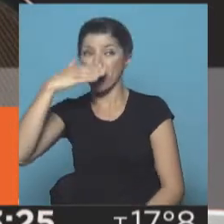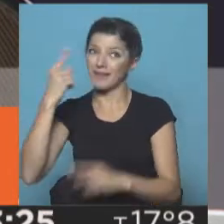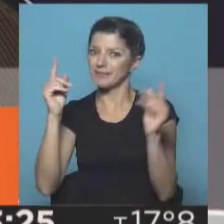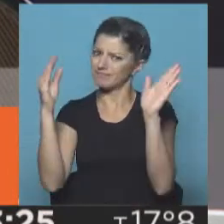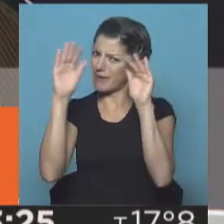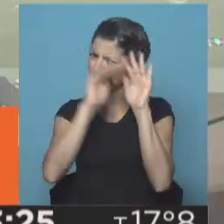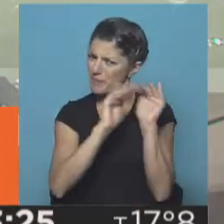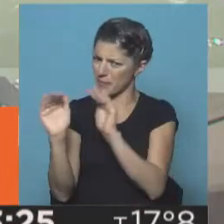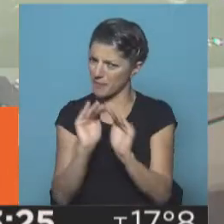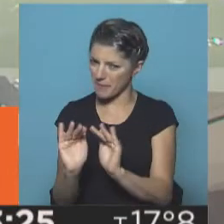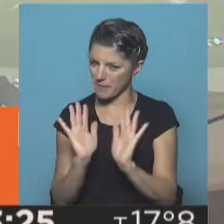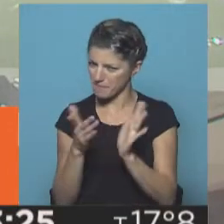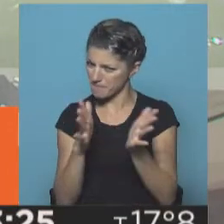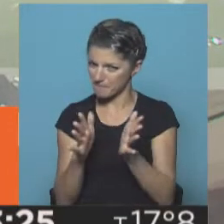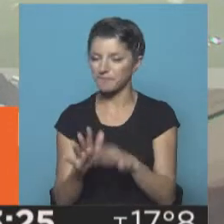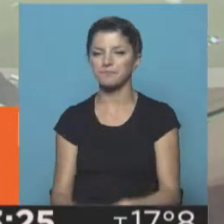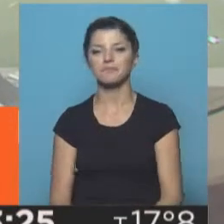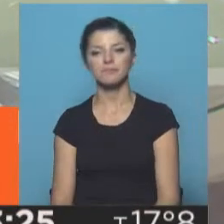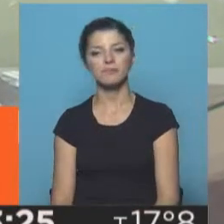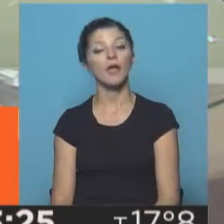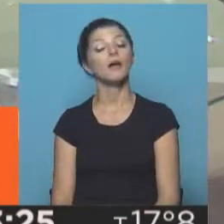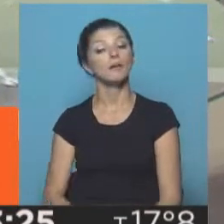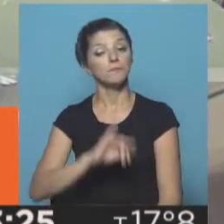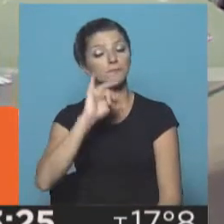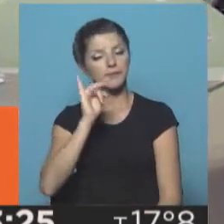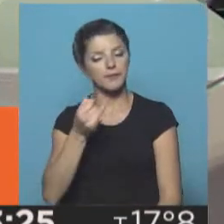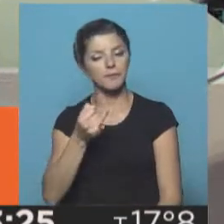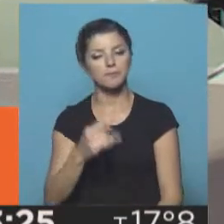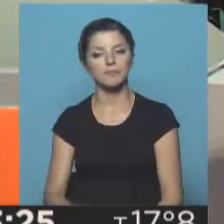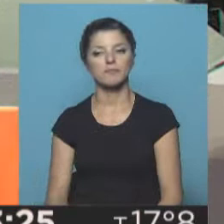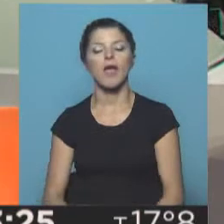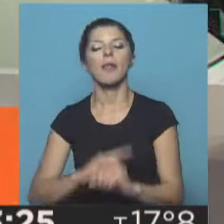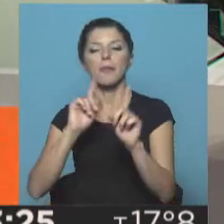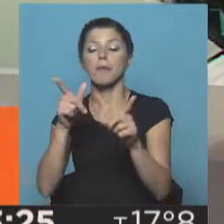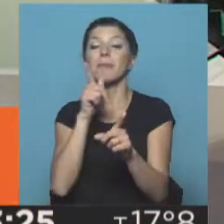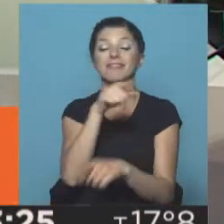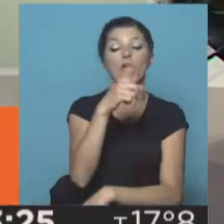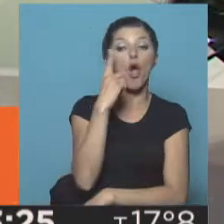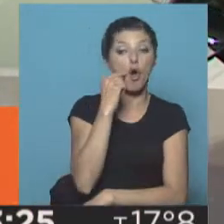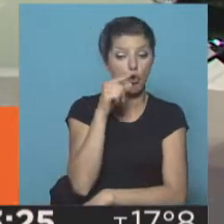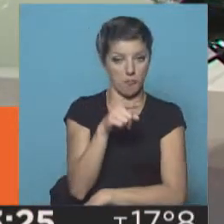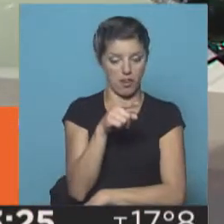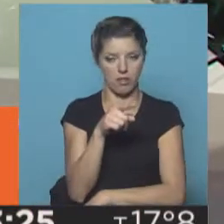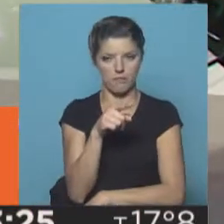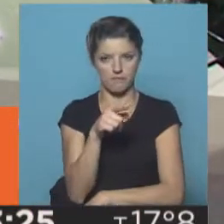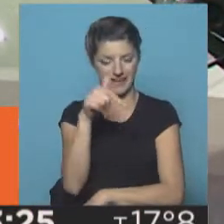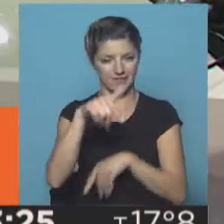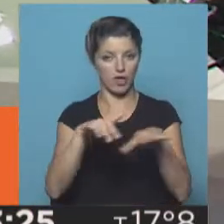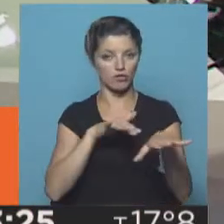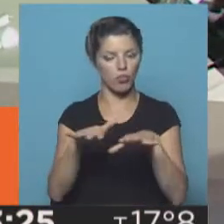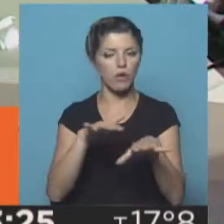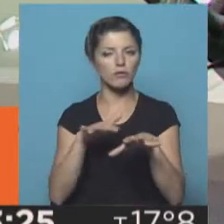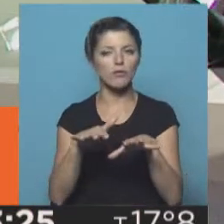Sí, pero no, eso y también otra cosa. A mí me parece que la debilidad de Trump para este caso, en